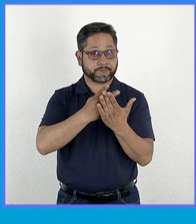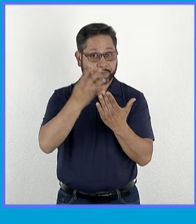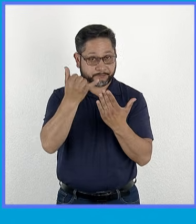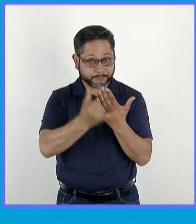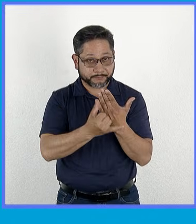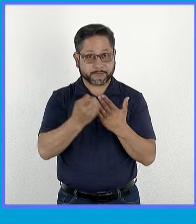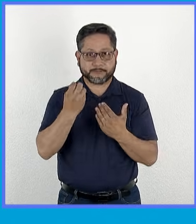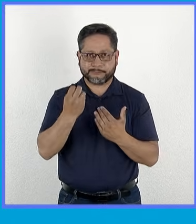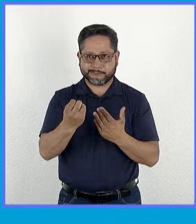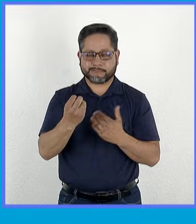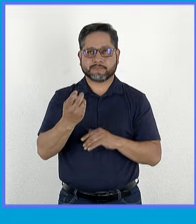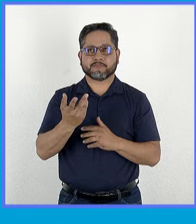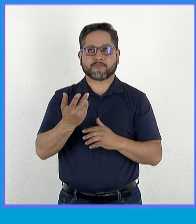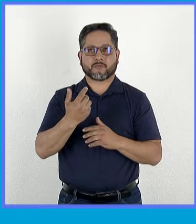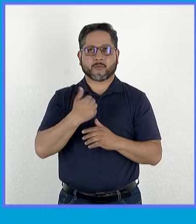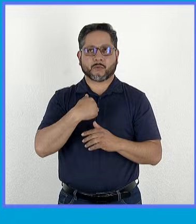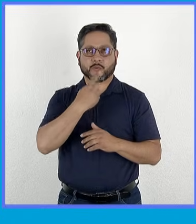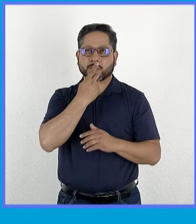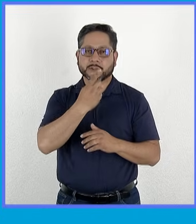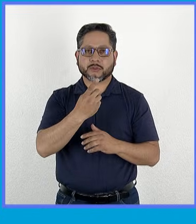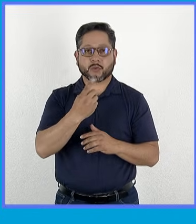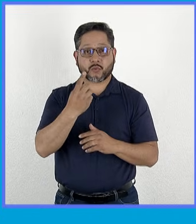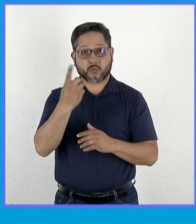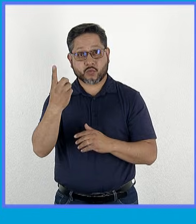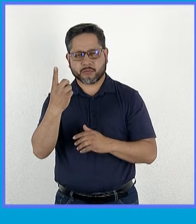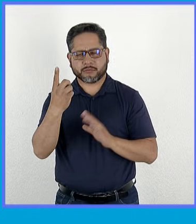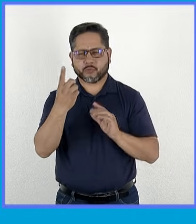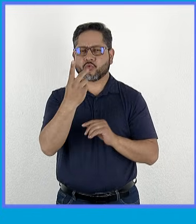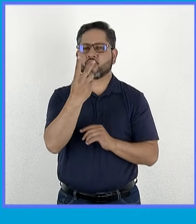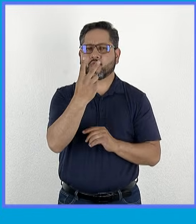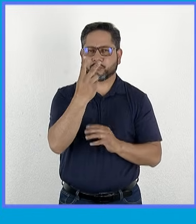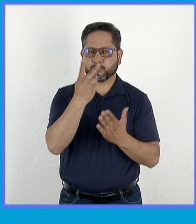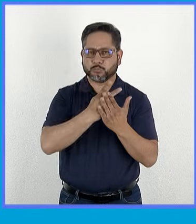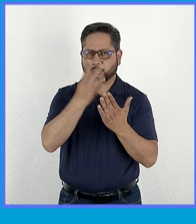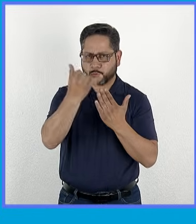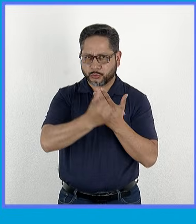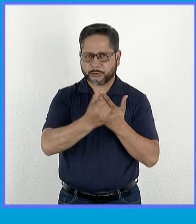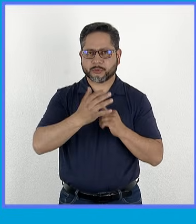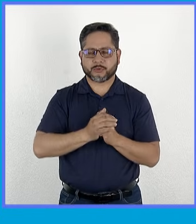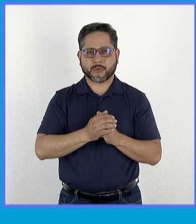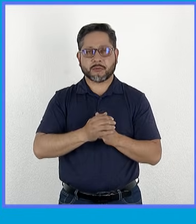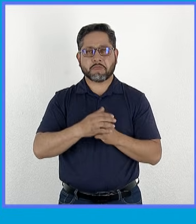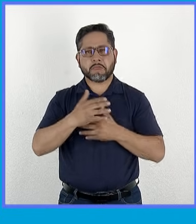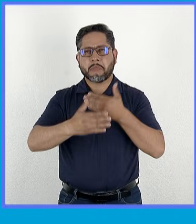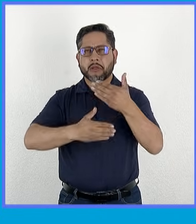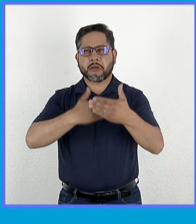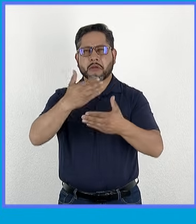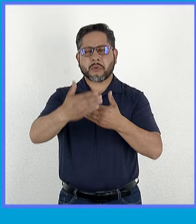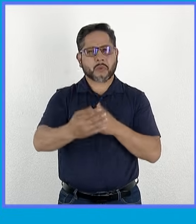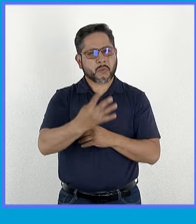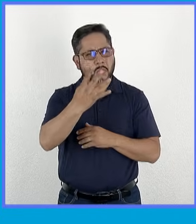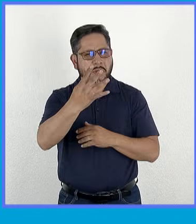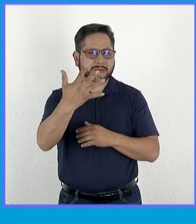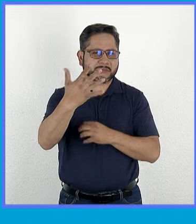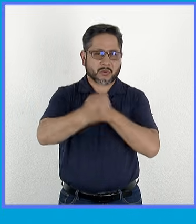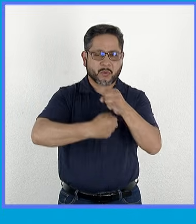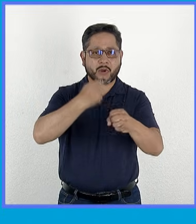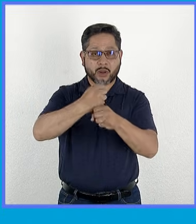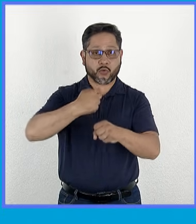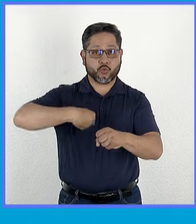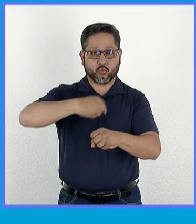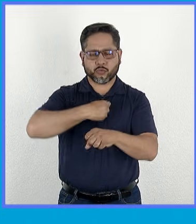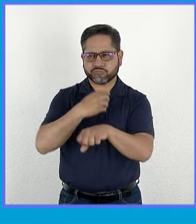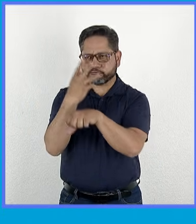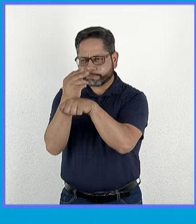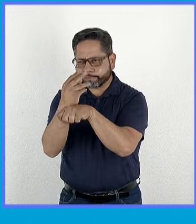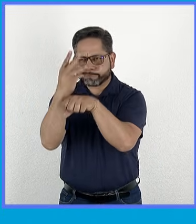hay que decirlo, ambos, hablo luego de uno, pero son los dos. De 4 o 5 años en los que estaremos trabajando en la tecnificación